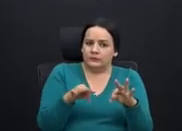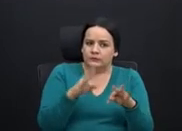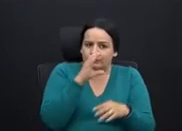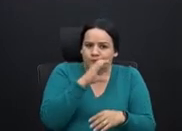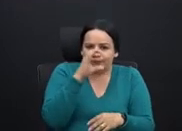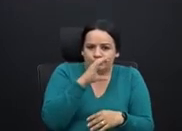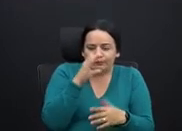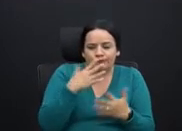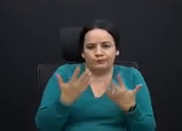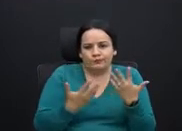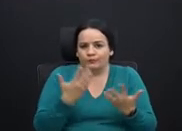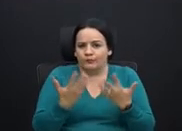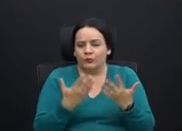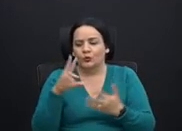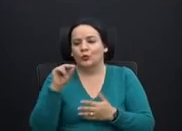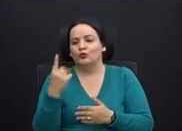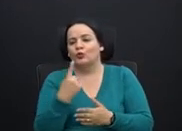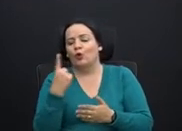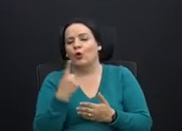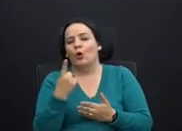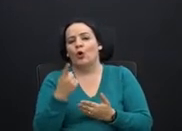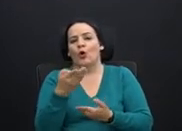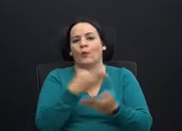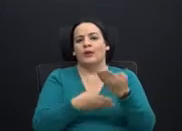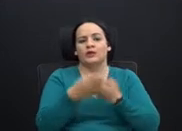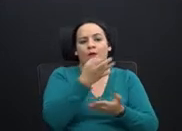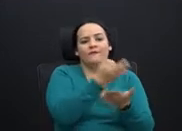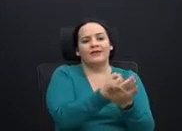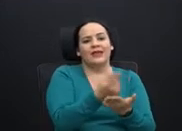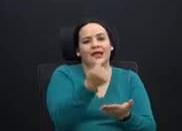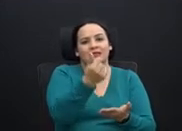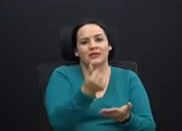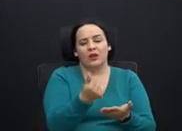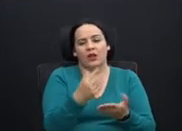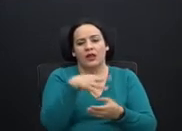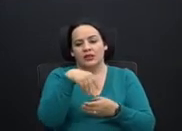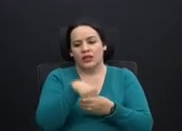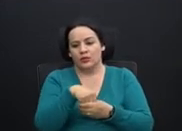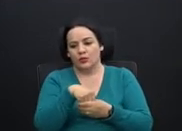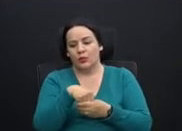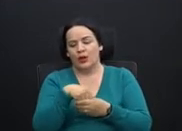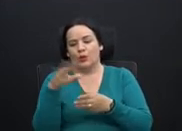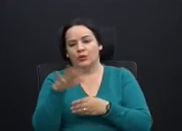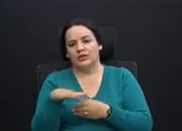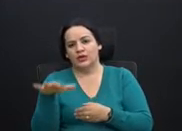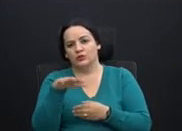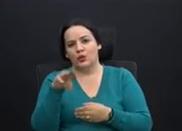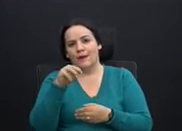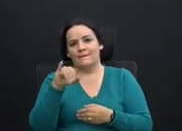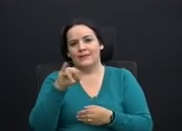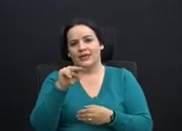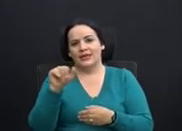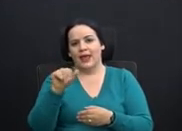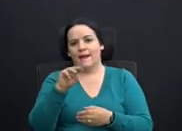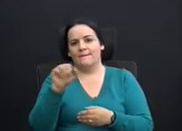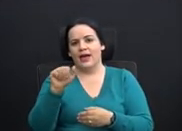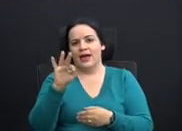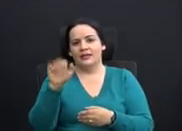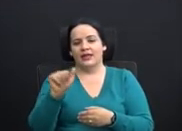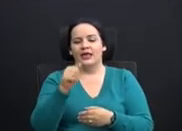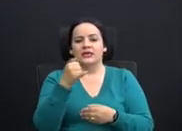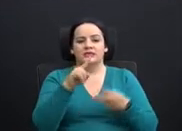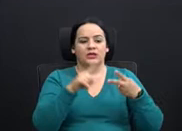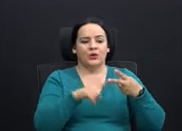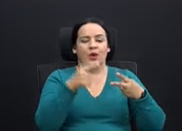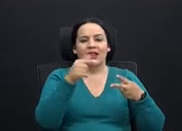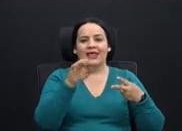solo de la cooperación financiera dentro del contexto de la Convención de Minamata, sino también del GEF, el Fondo